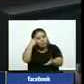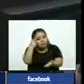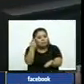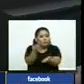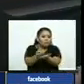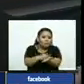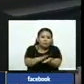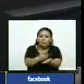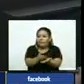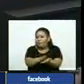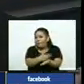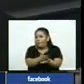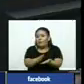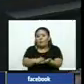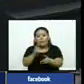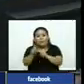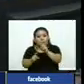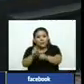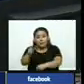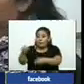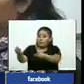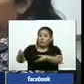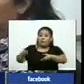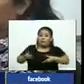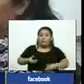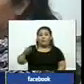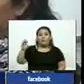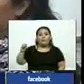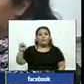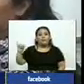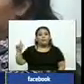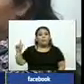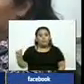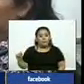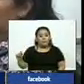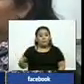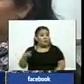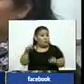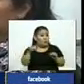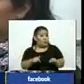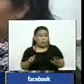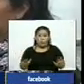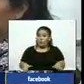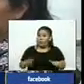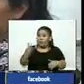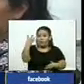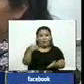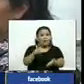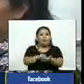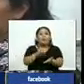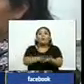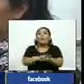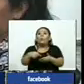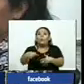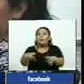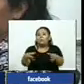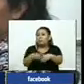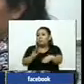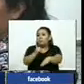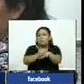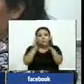reformas presentadas por la consultoría de la OIT. Por hoy no hay fecha de instalación de esta